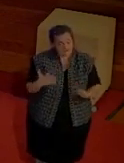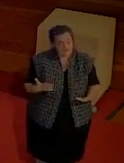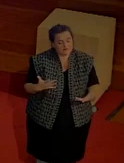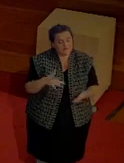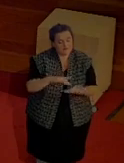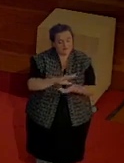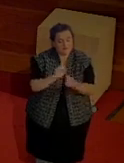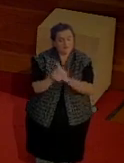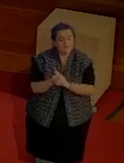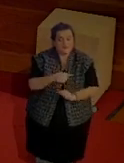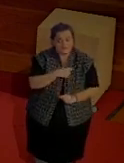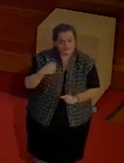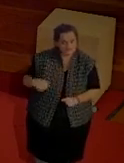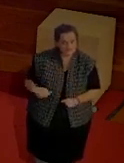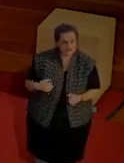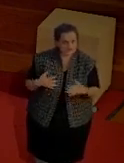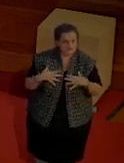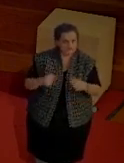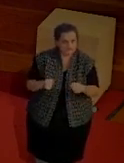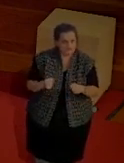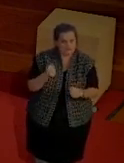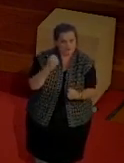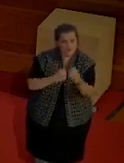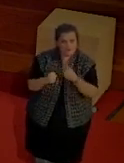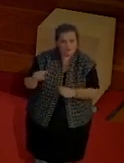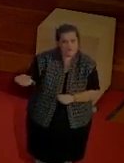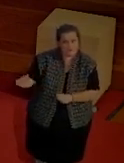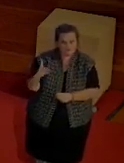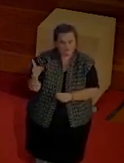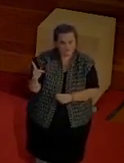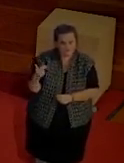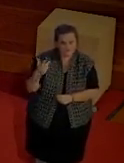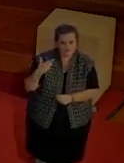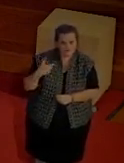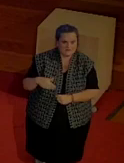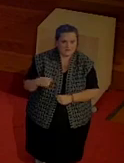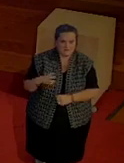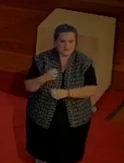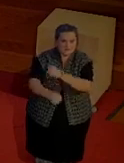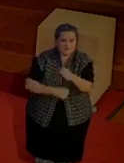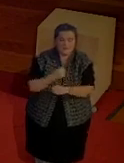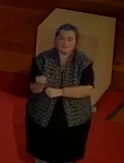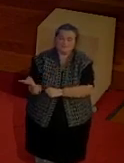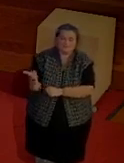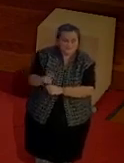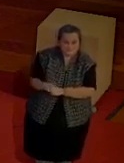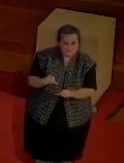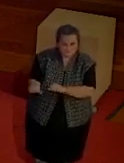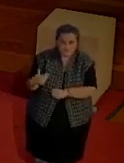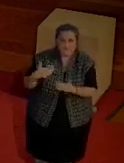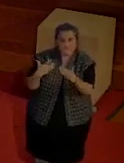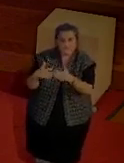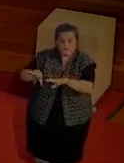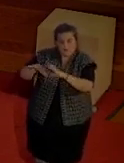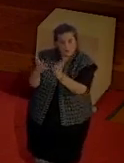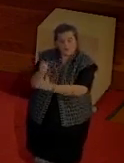mínimo la segunda potencia económica del planeta ya tiene 300 cabezas nucleares ya es la fábrica del mundo y